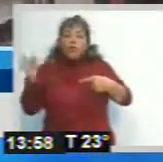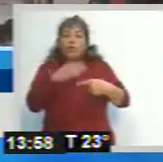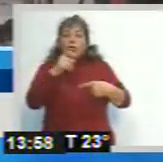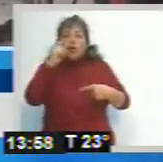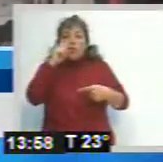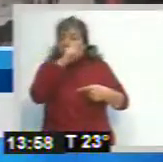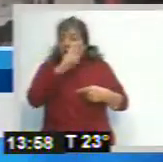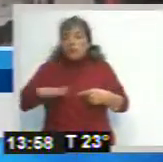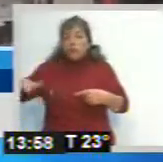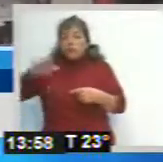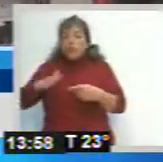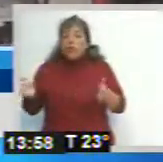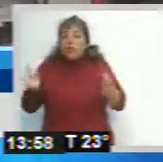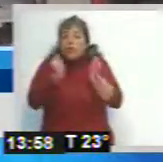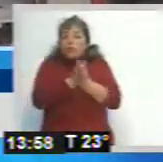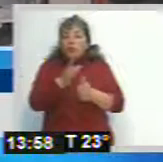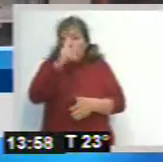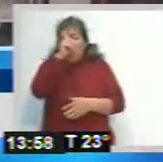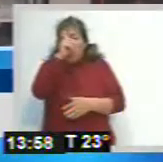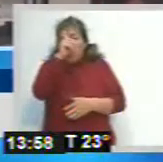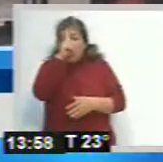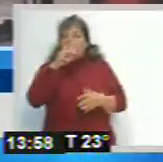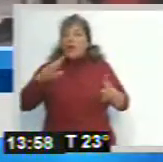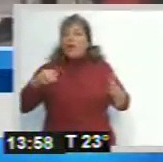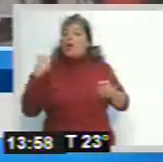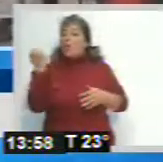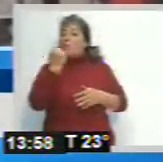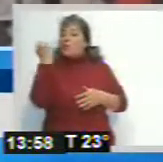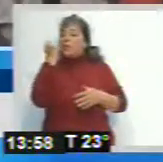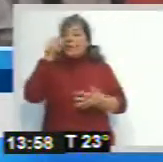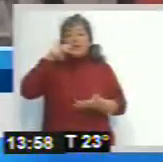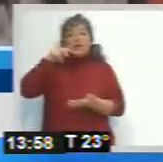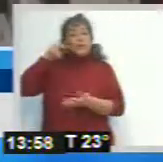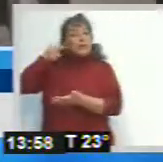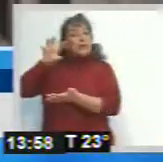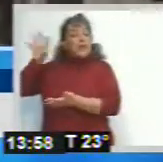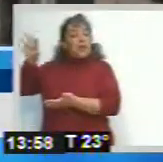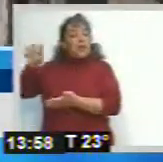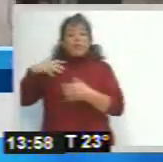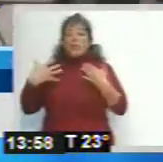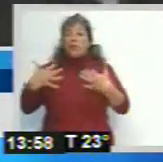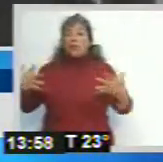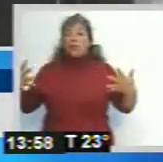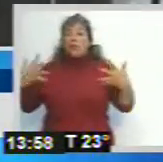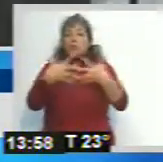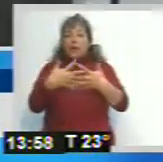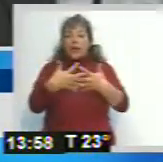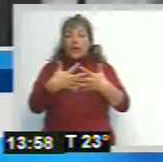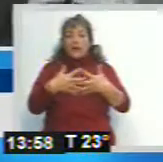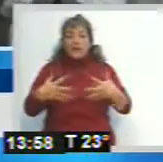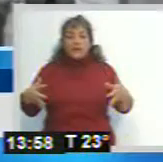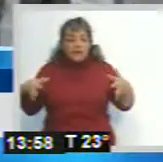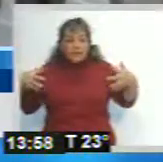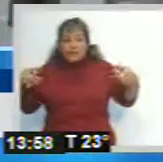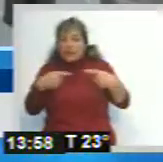conjuntamente con los hospitales de cabecera de la provincia para que realmente tengamos una red e informática y